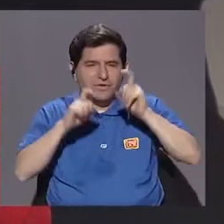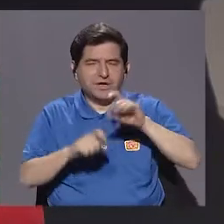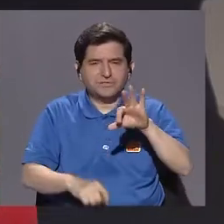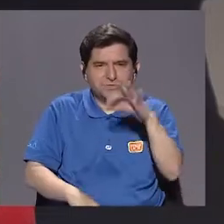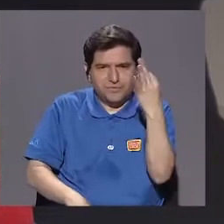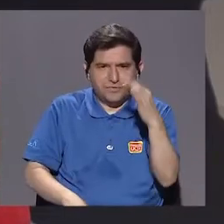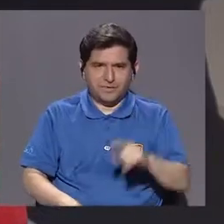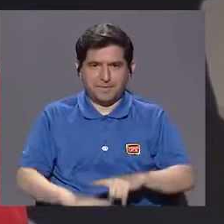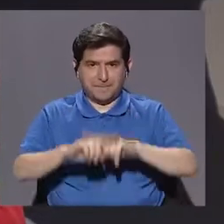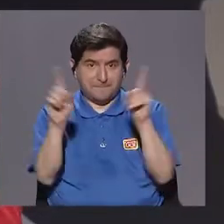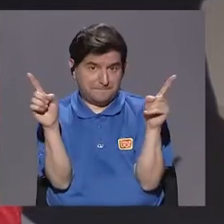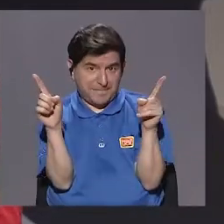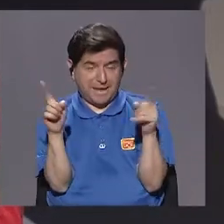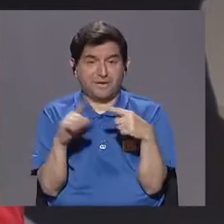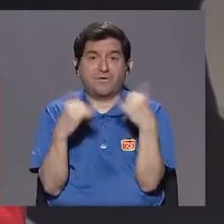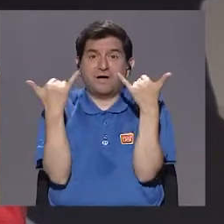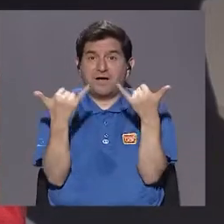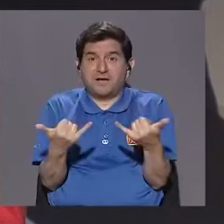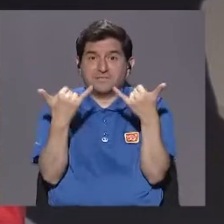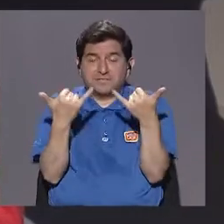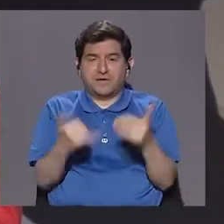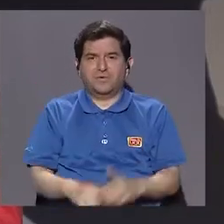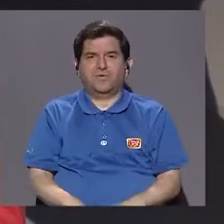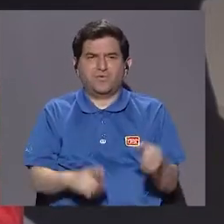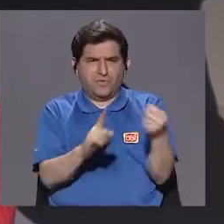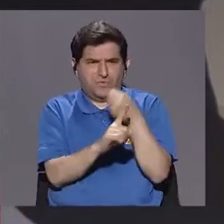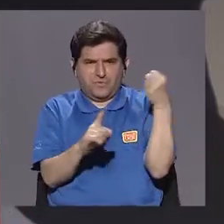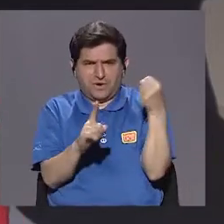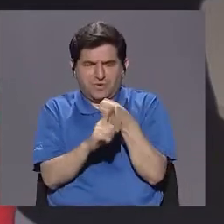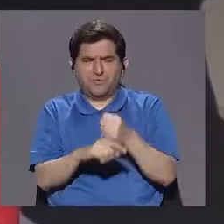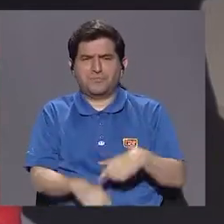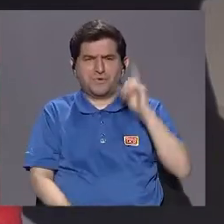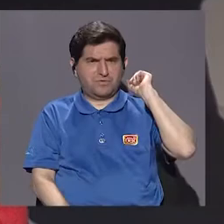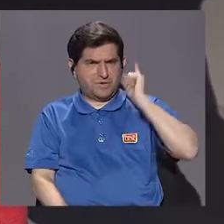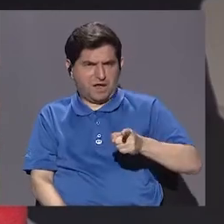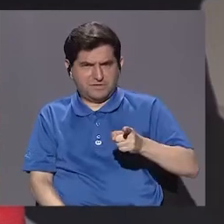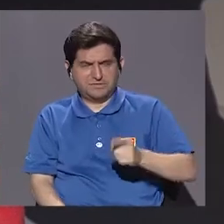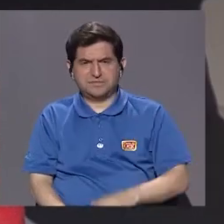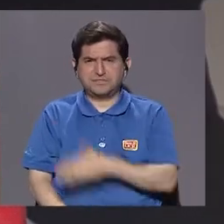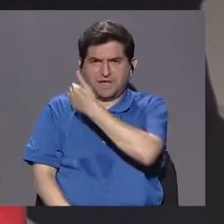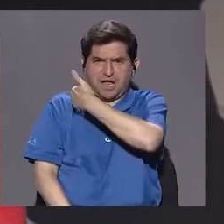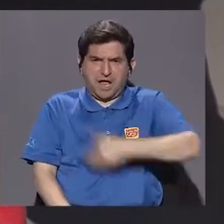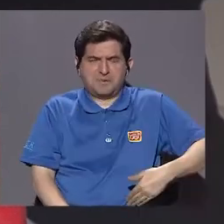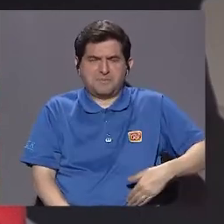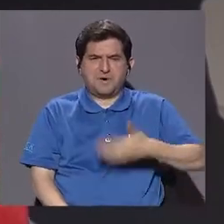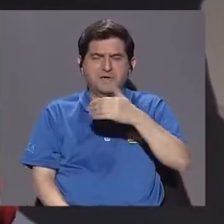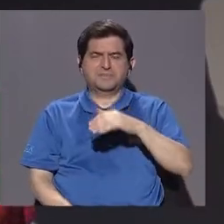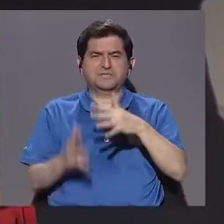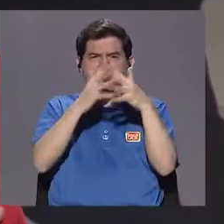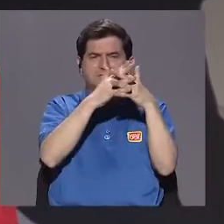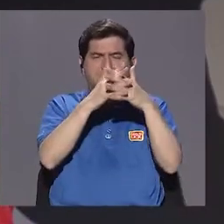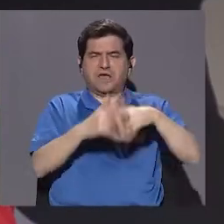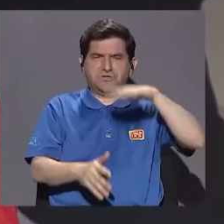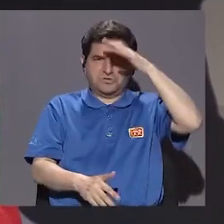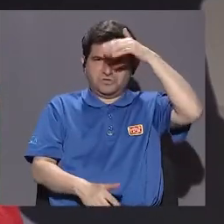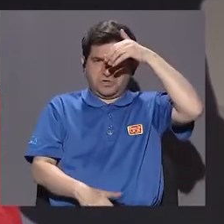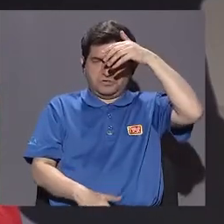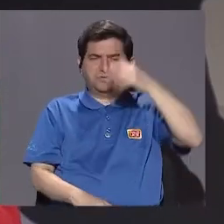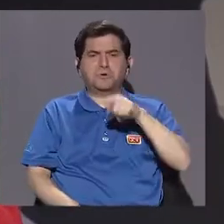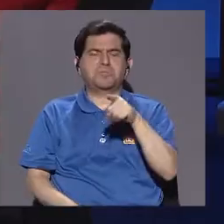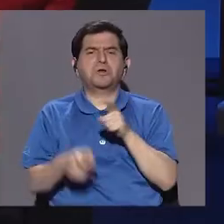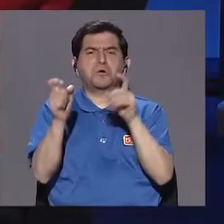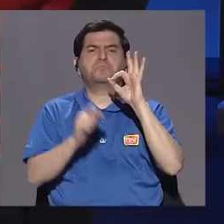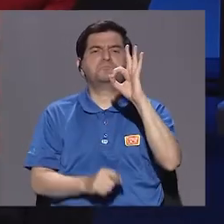formas pero hasta ahora frente a una violencia que le había impuesto el presidente de eeuu donald trump lo ha manejado muy bien